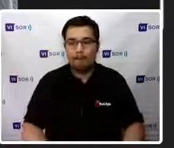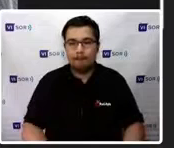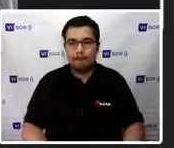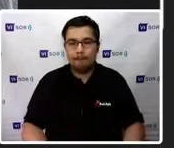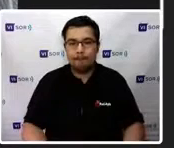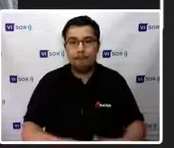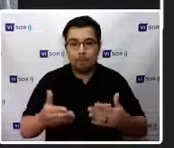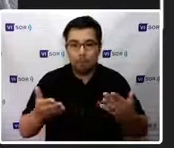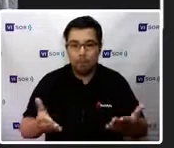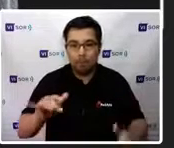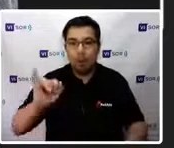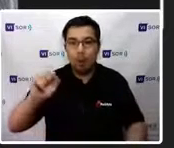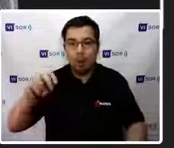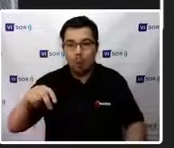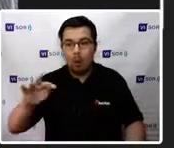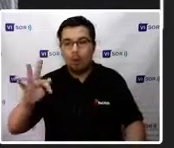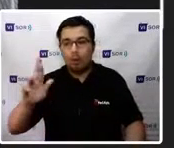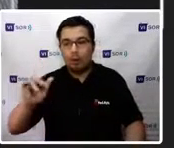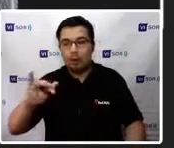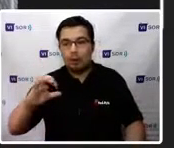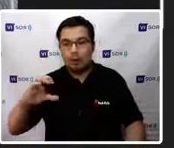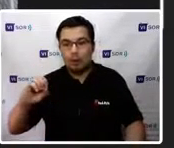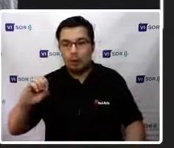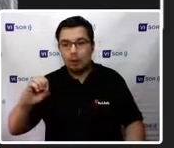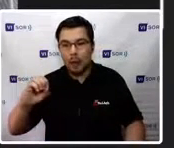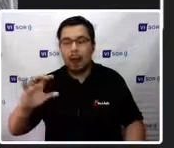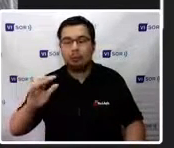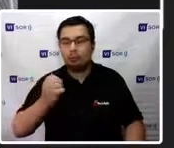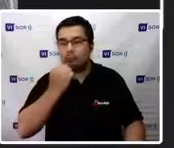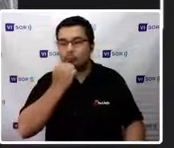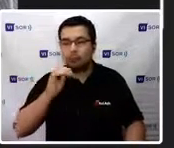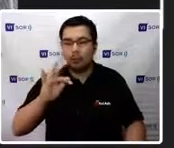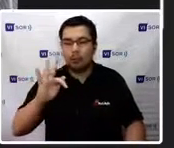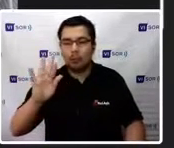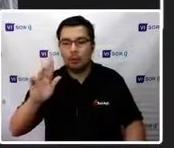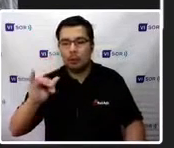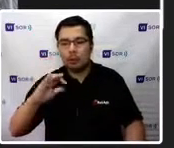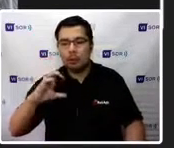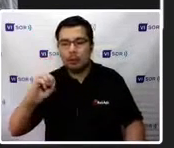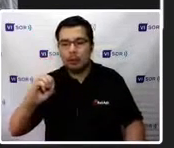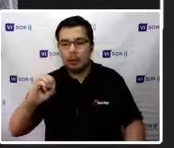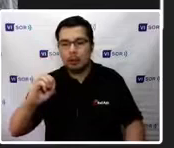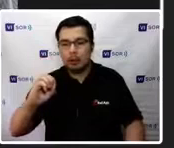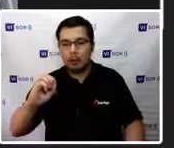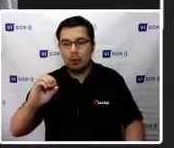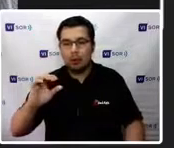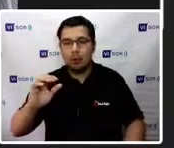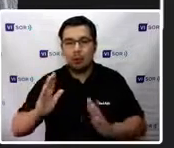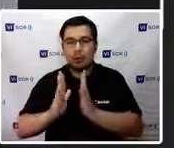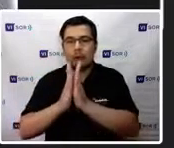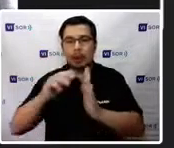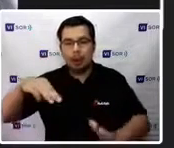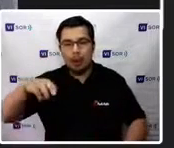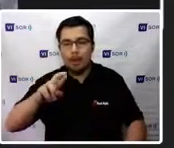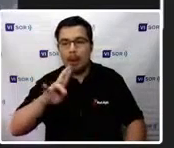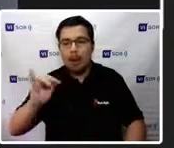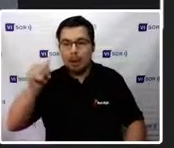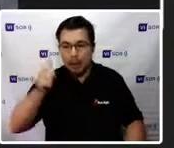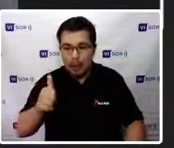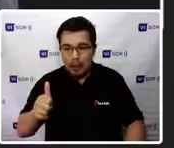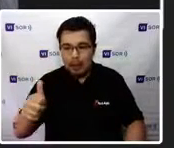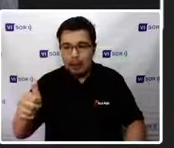Francisco Santamaría, que es el director de la escuela, para que haga las palabras de cierre. Y a ti, Juan Sebastián, nada,